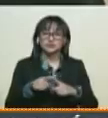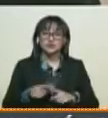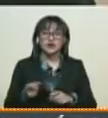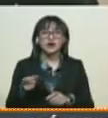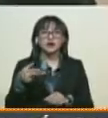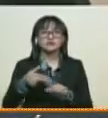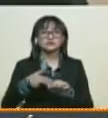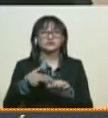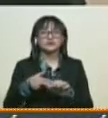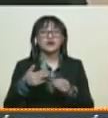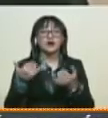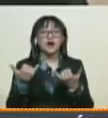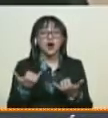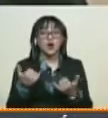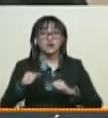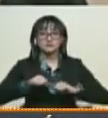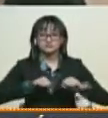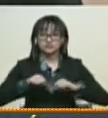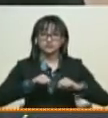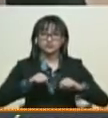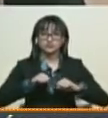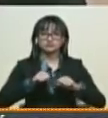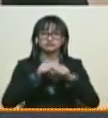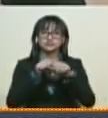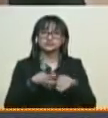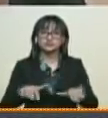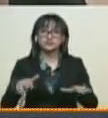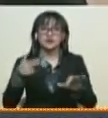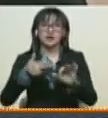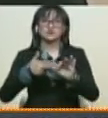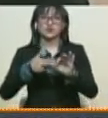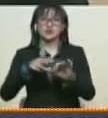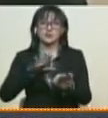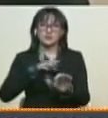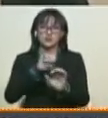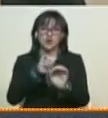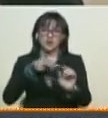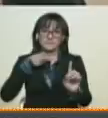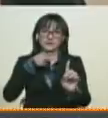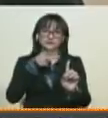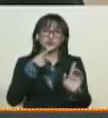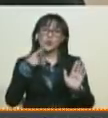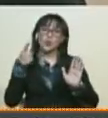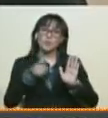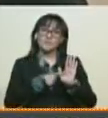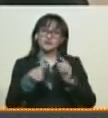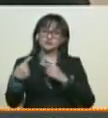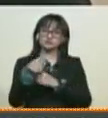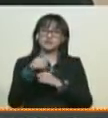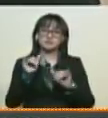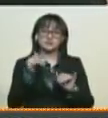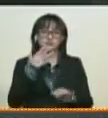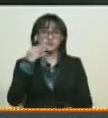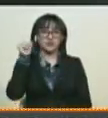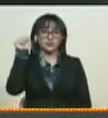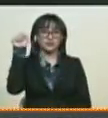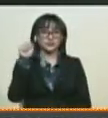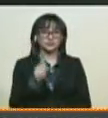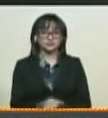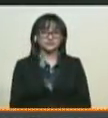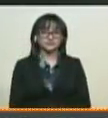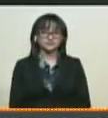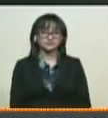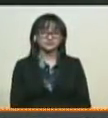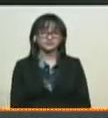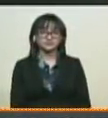día de hoy estamos ya abasteciendo de combustible al estado Amazonas, cumpliendo la orden que nos ha dado el presidente Nicolás